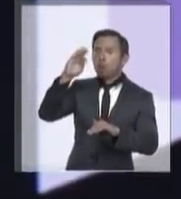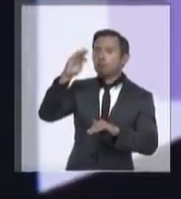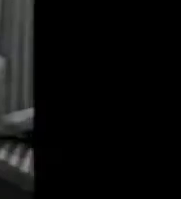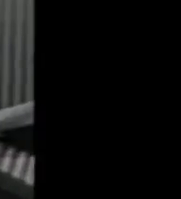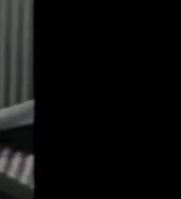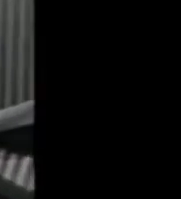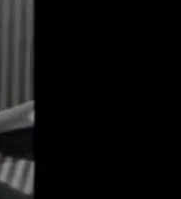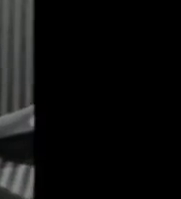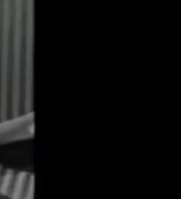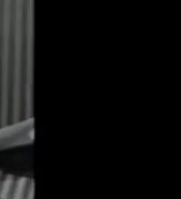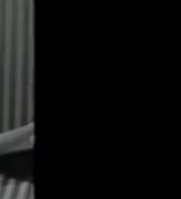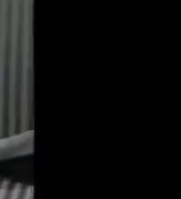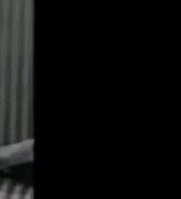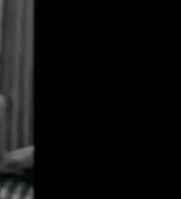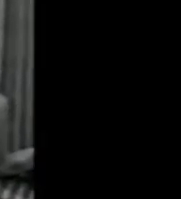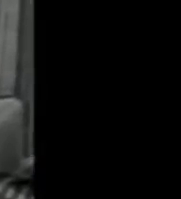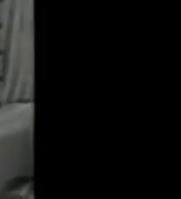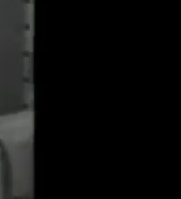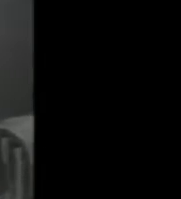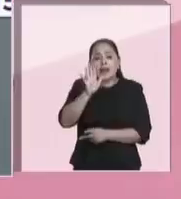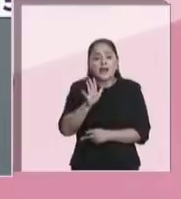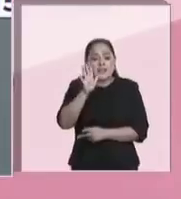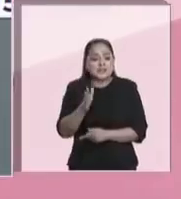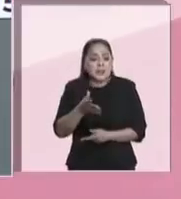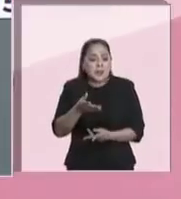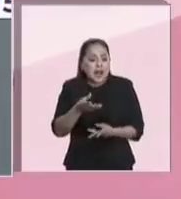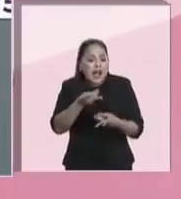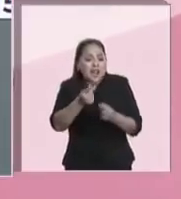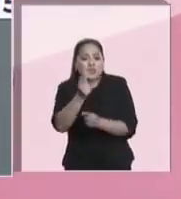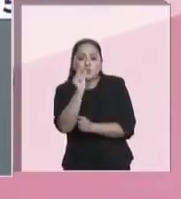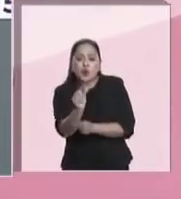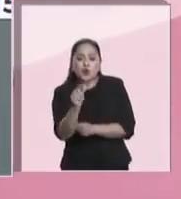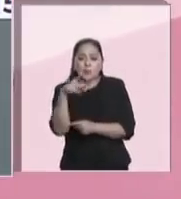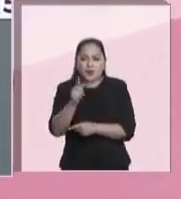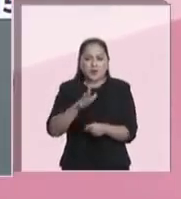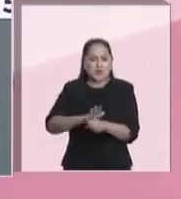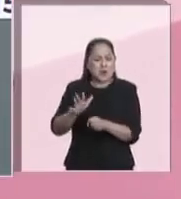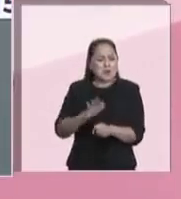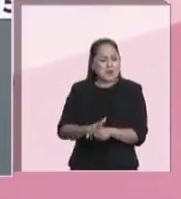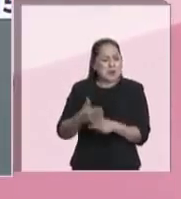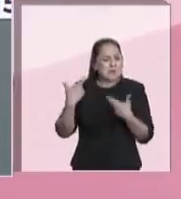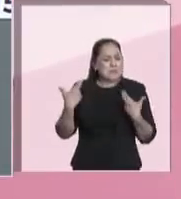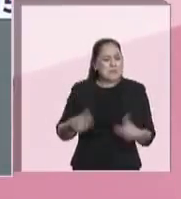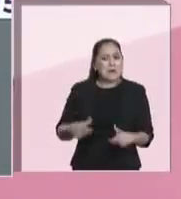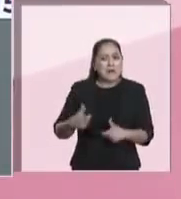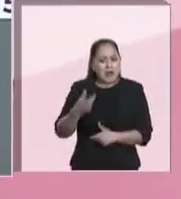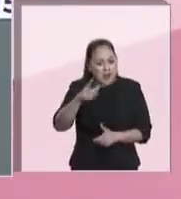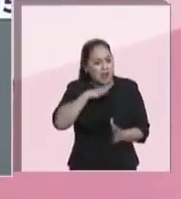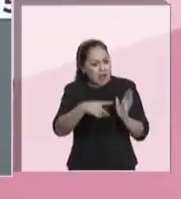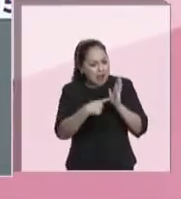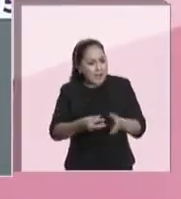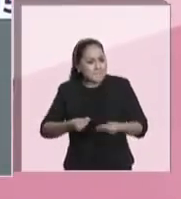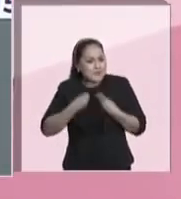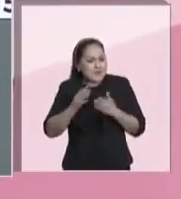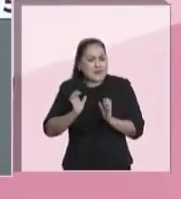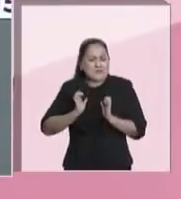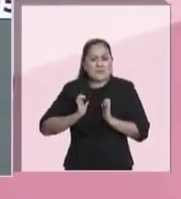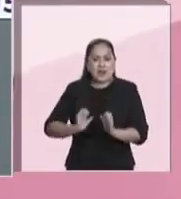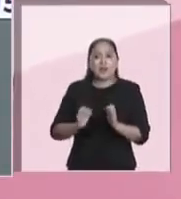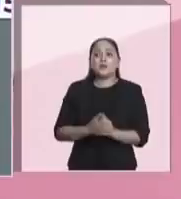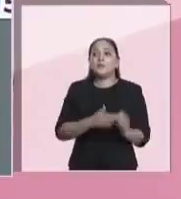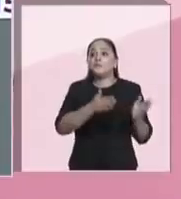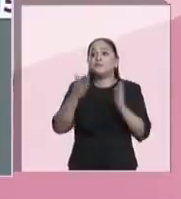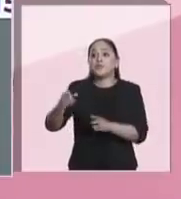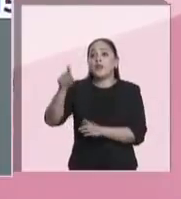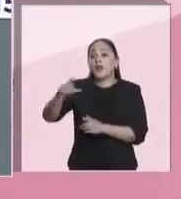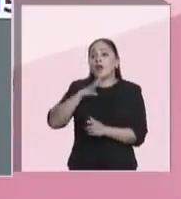minidito perfumado de jazmín. Dice Andrés Manuel que le gusta usar la escoba. Más bien parece que lo que le gusta usar es